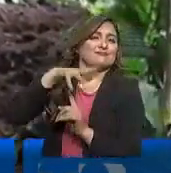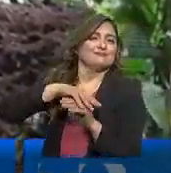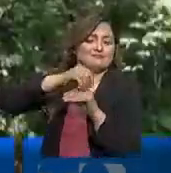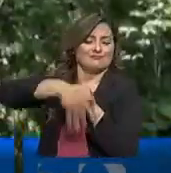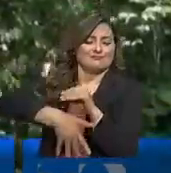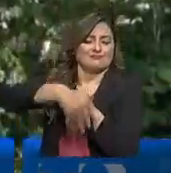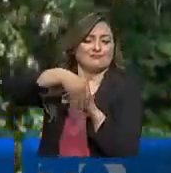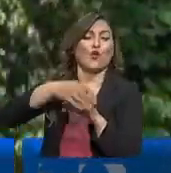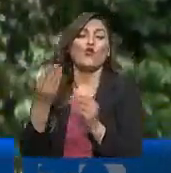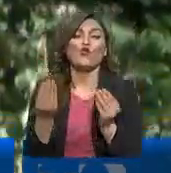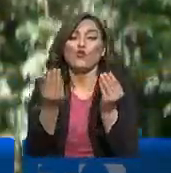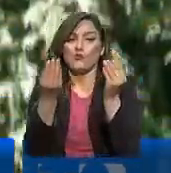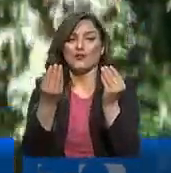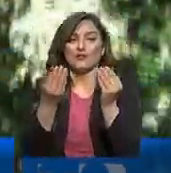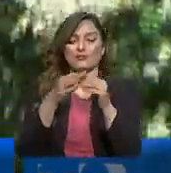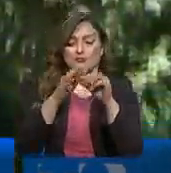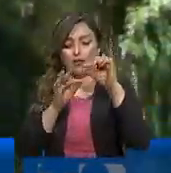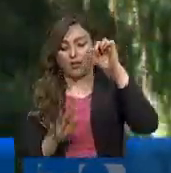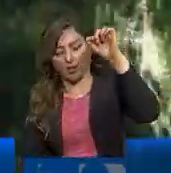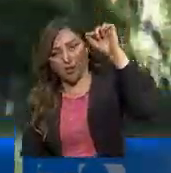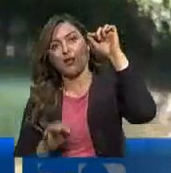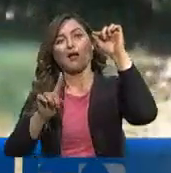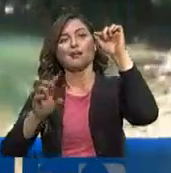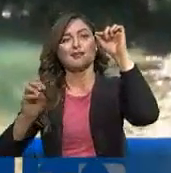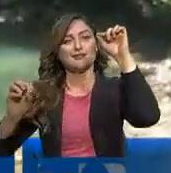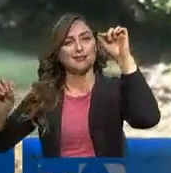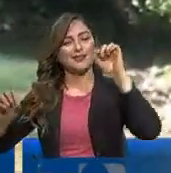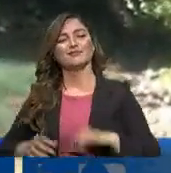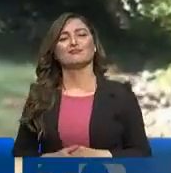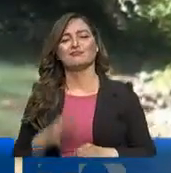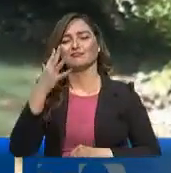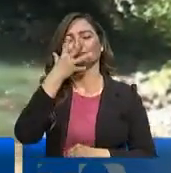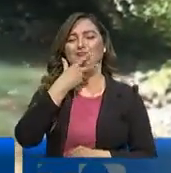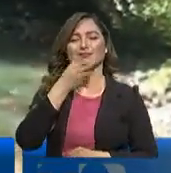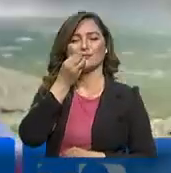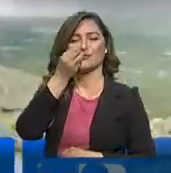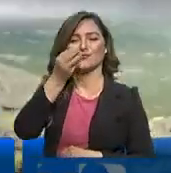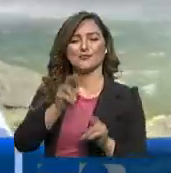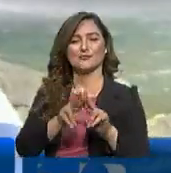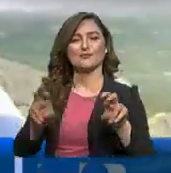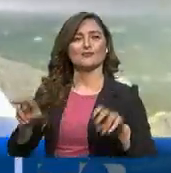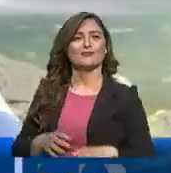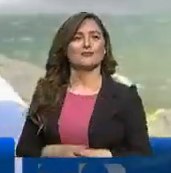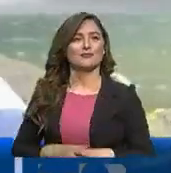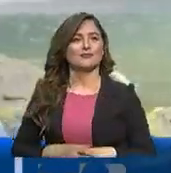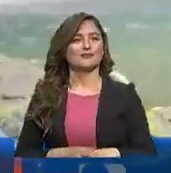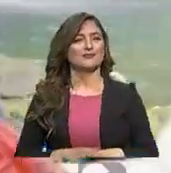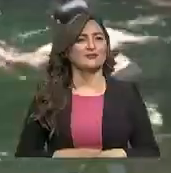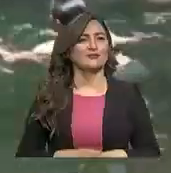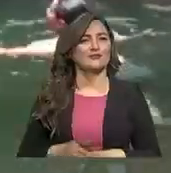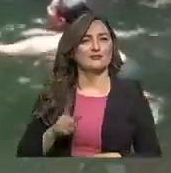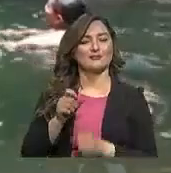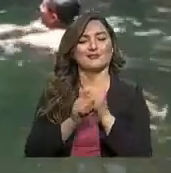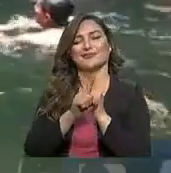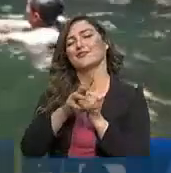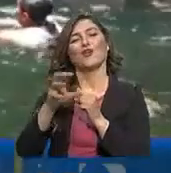de la Juventud, una cascada de 100 metros de alto, realmente una belleza natural. Yo tengo 150 años, mira,